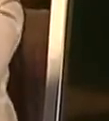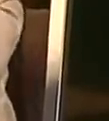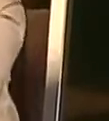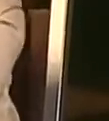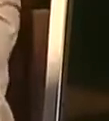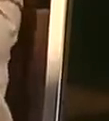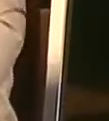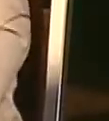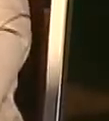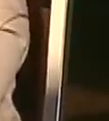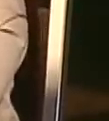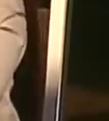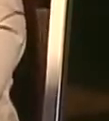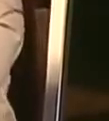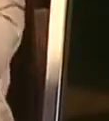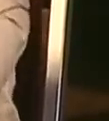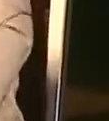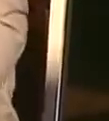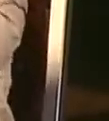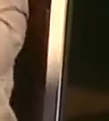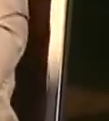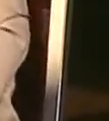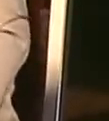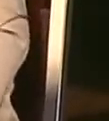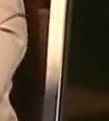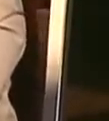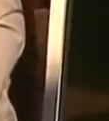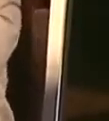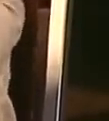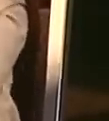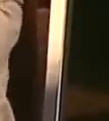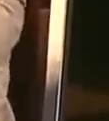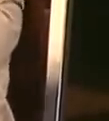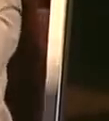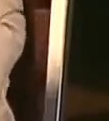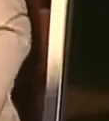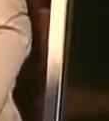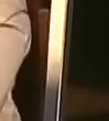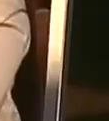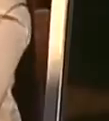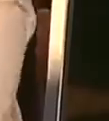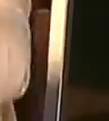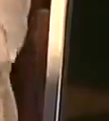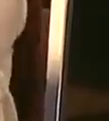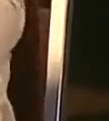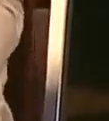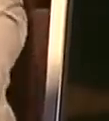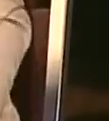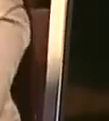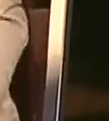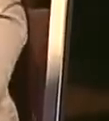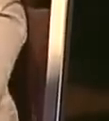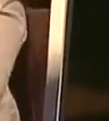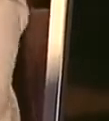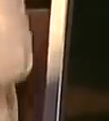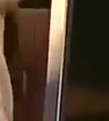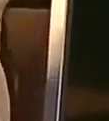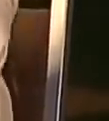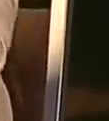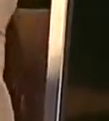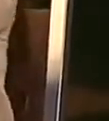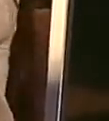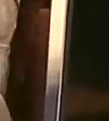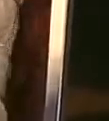ejemplo de educación desde el hogar, conquistaremos la patria que tanto hablaba Lee Primera de ser la patria del hombre.